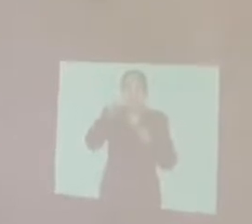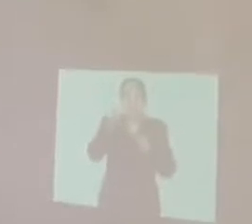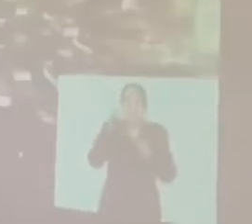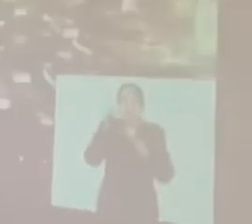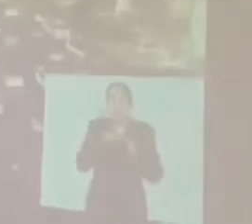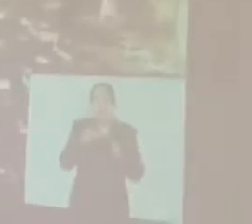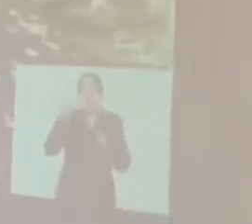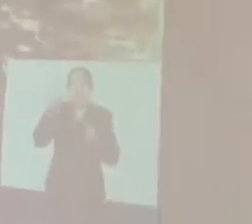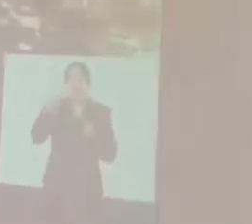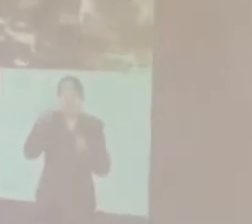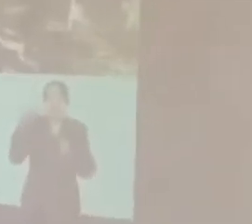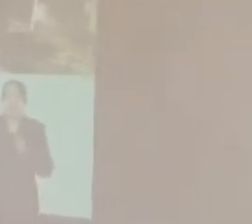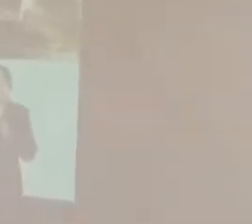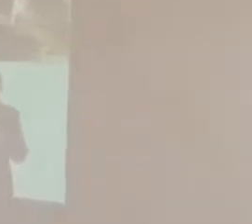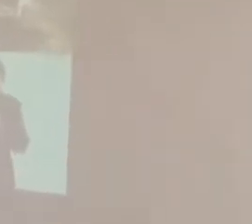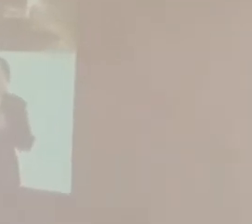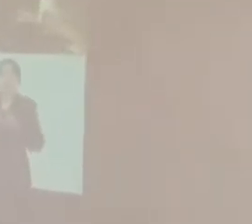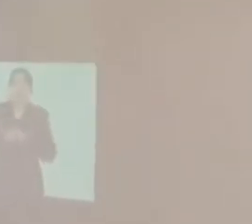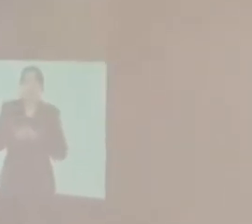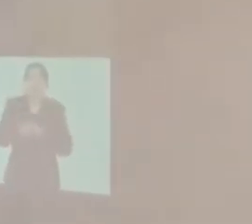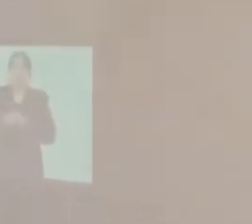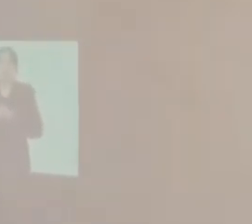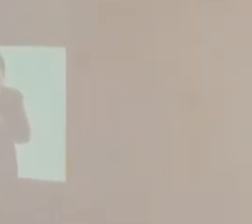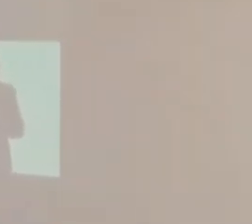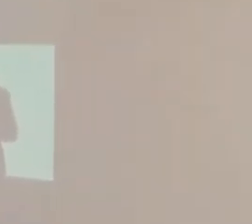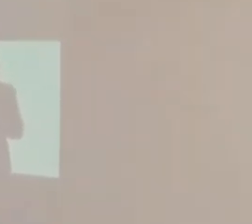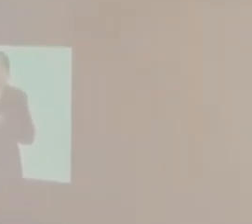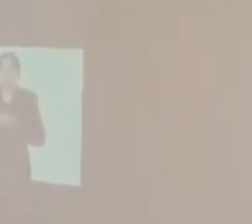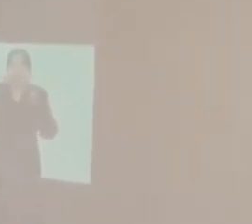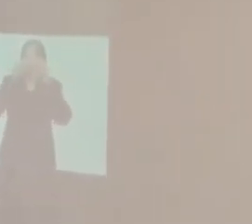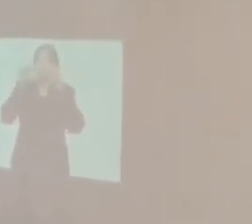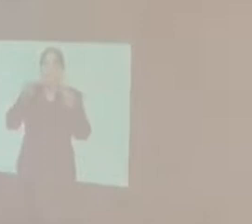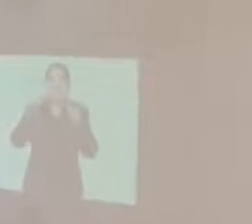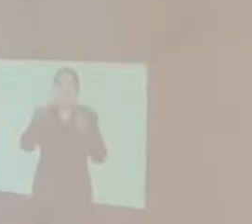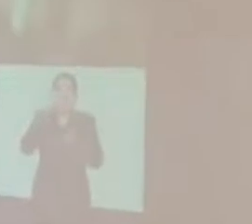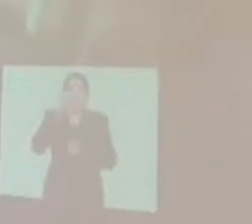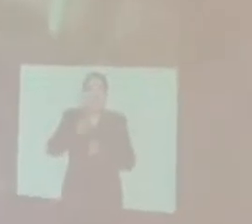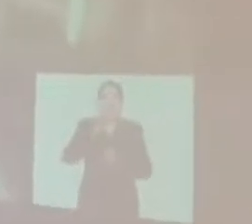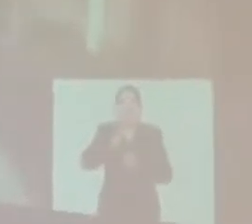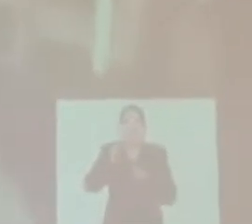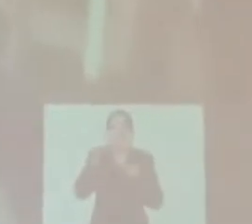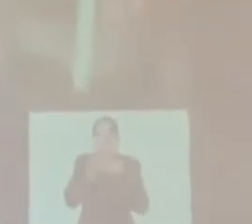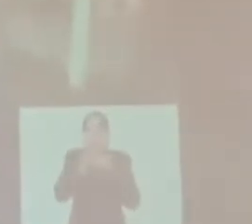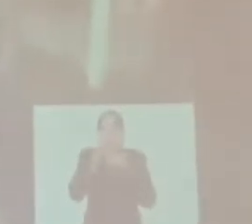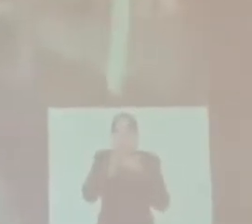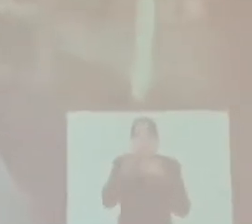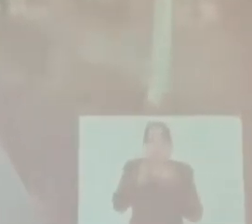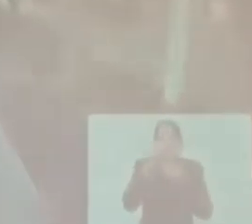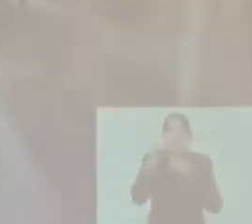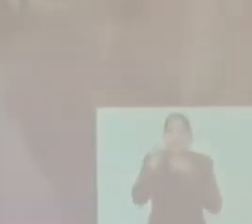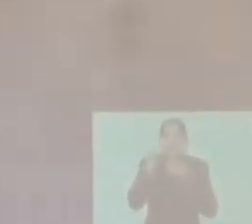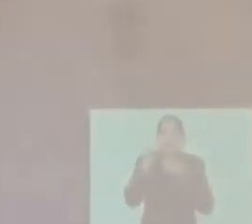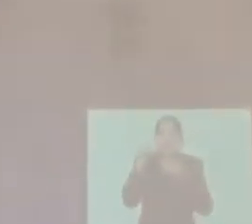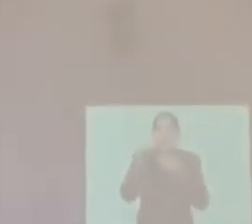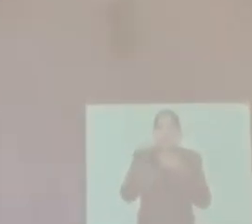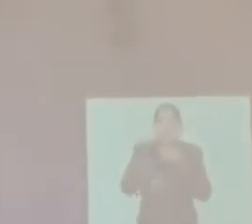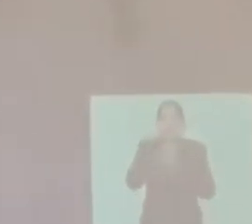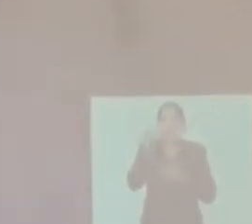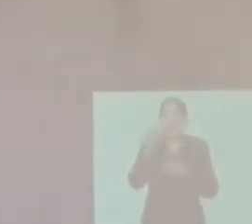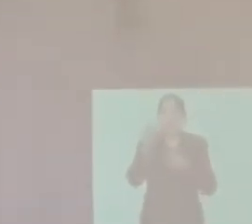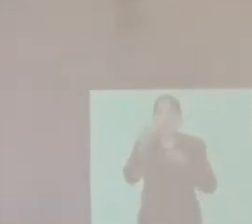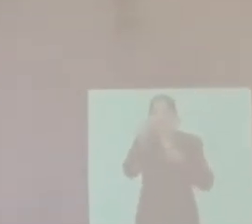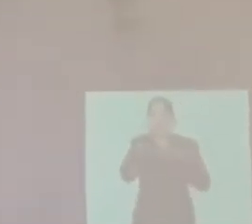es el seguimiento del cuarto informe que se está llevando aquí en la Ciudad de México, en